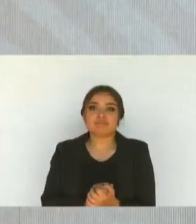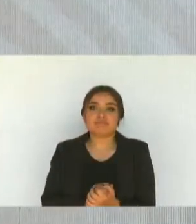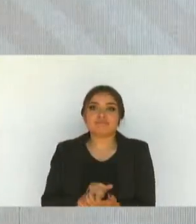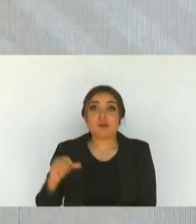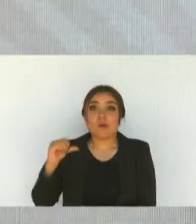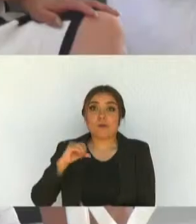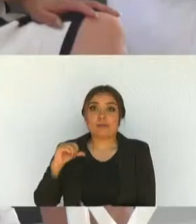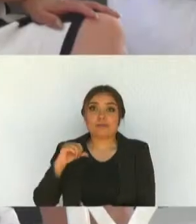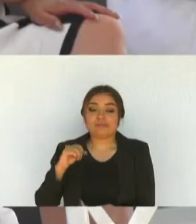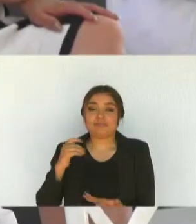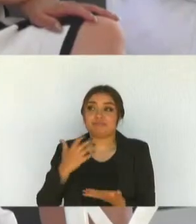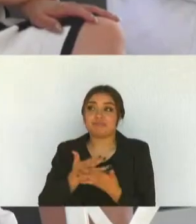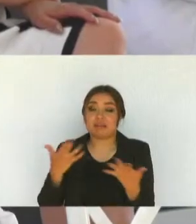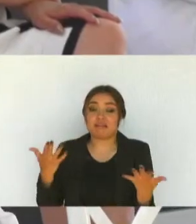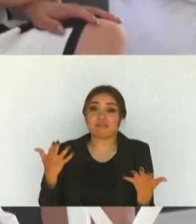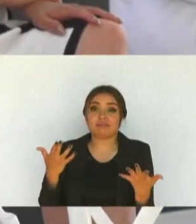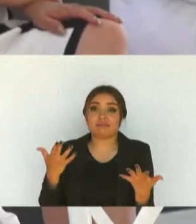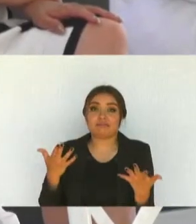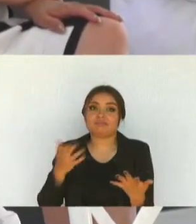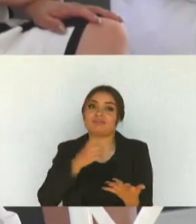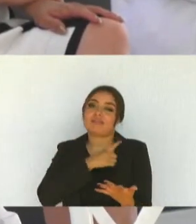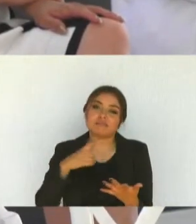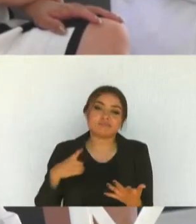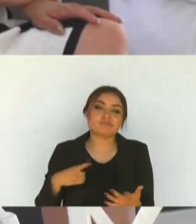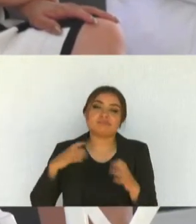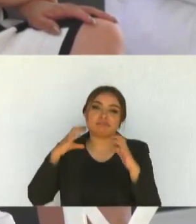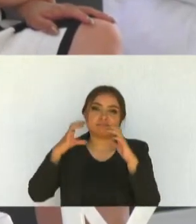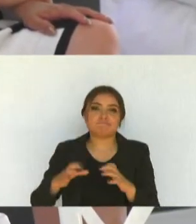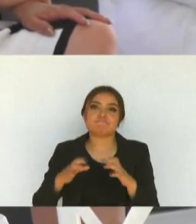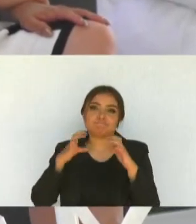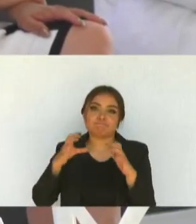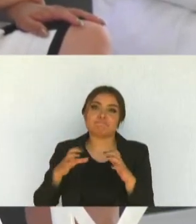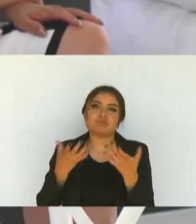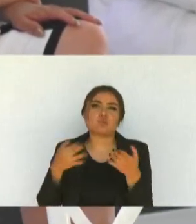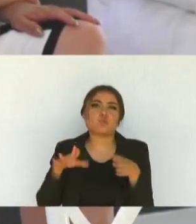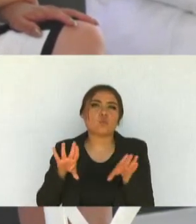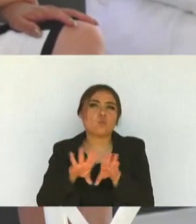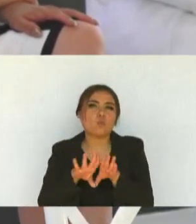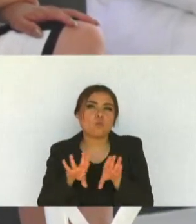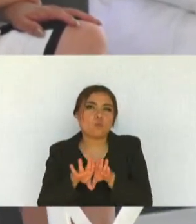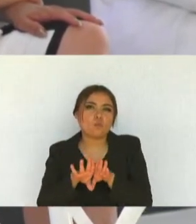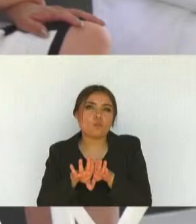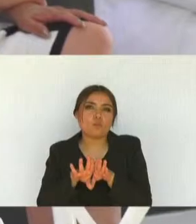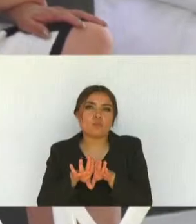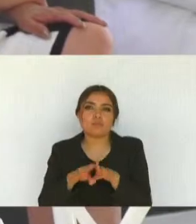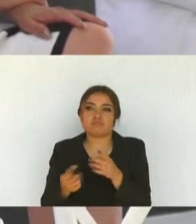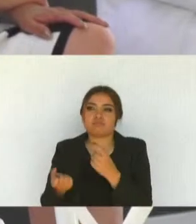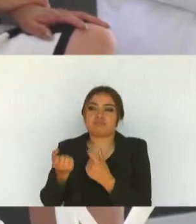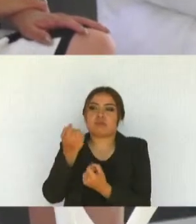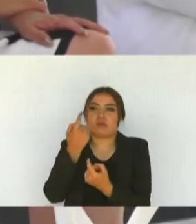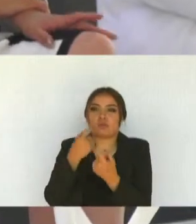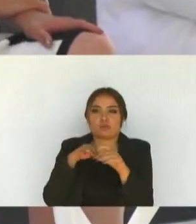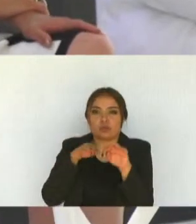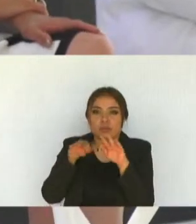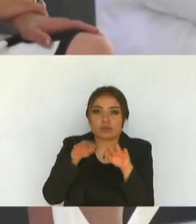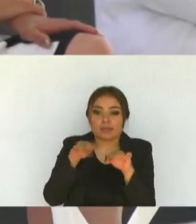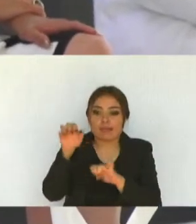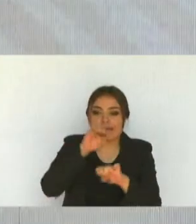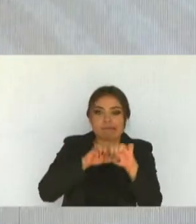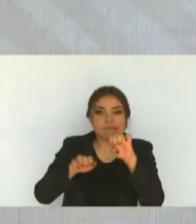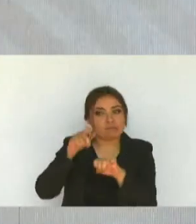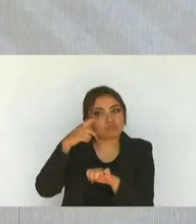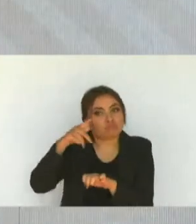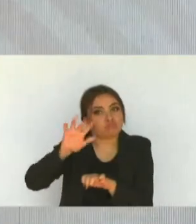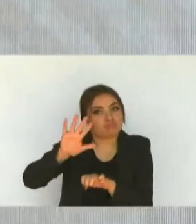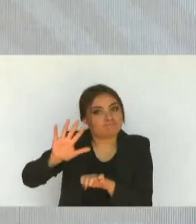hoy en día tenemos que cuidarnos y no hay mejor espacio que los lugares de trabajo, con empresas responsables